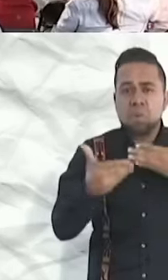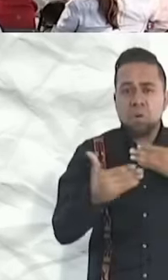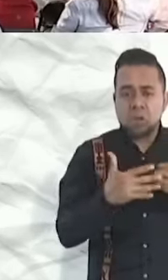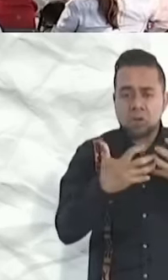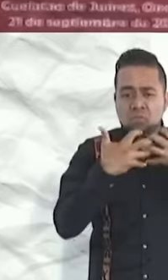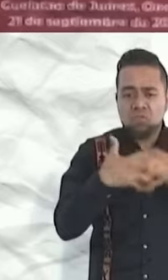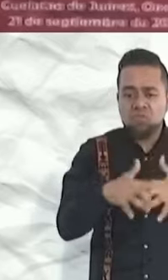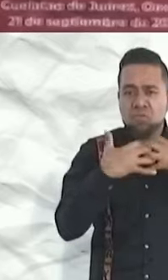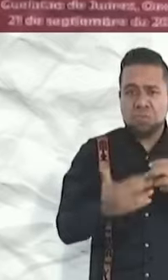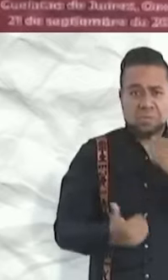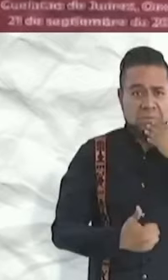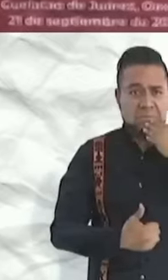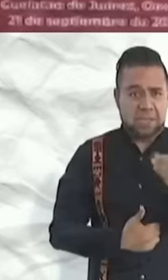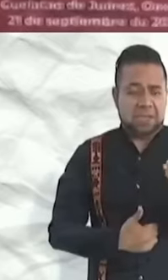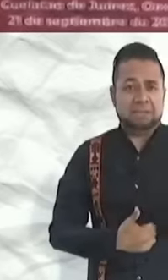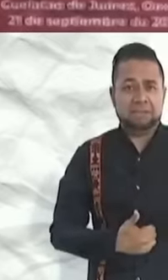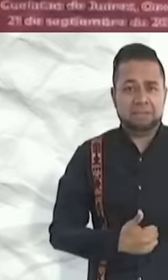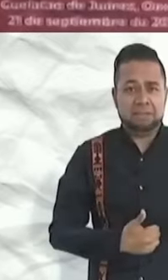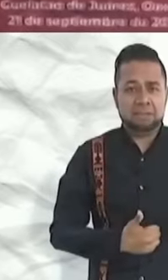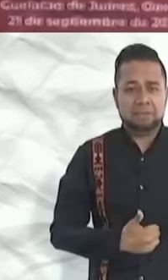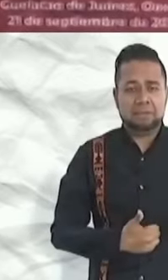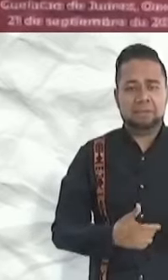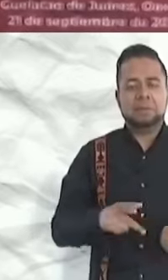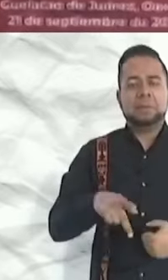bien. Exactamente. Claro.